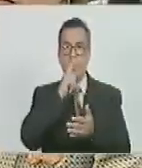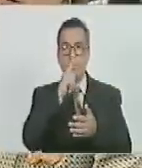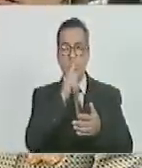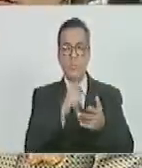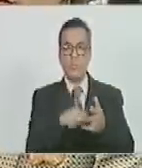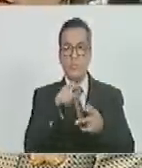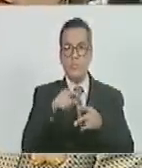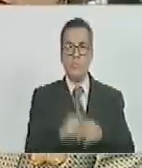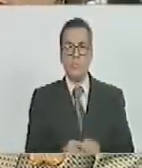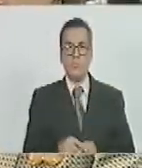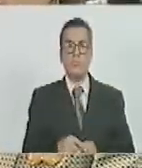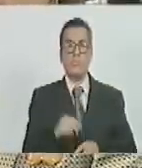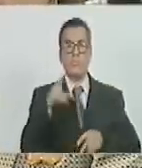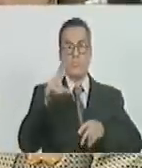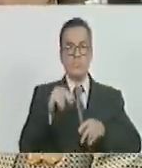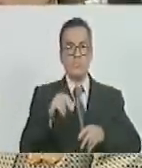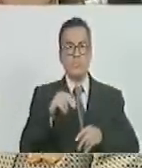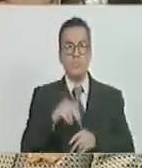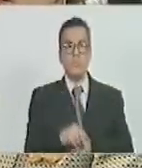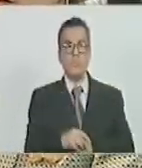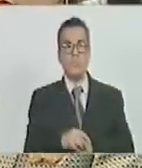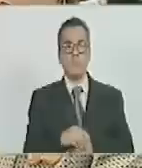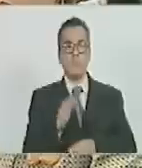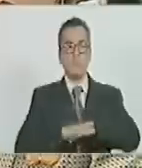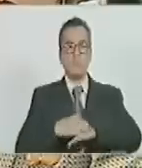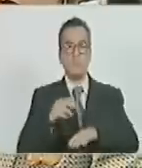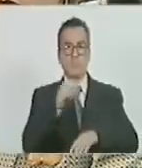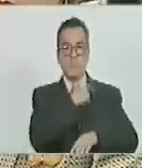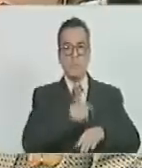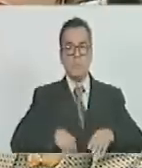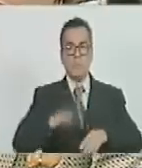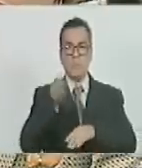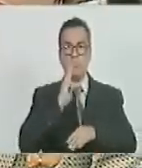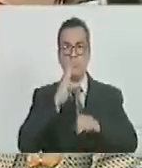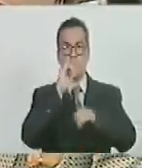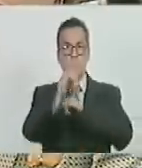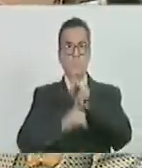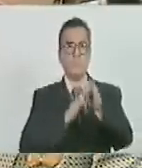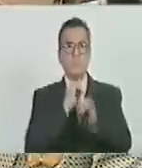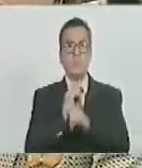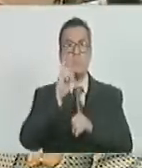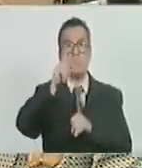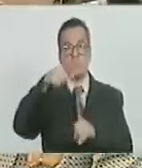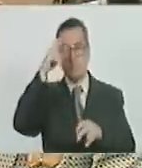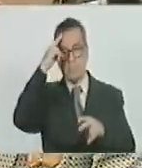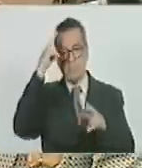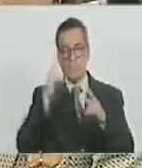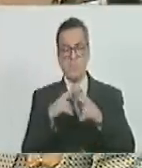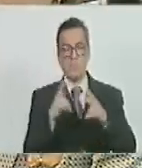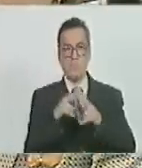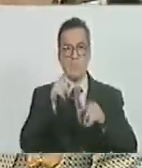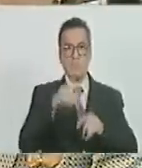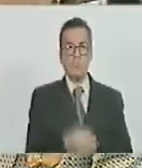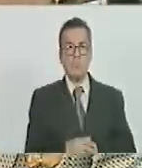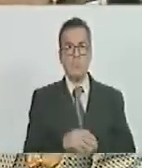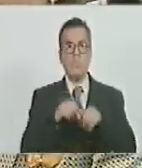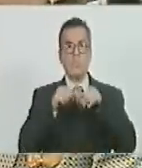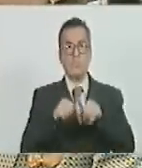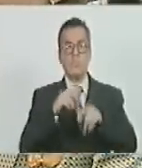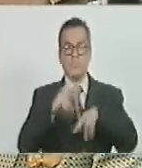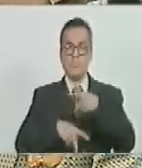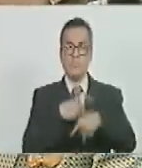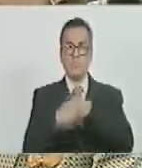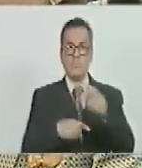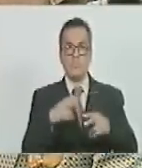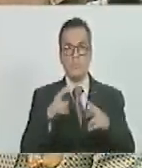banco, indebidamente tomados por un banco internacional. Pero además, ese reconocimiento es parte del proceso